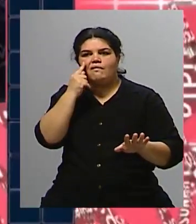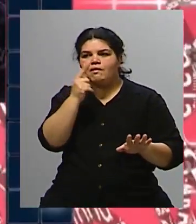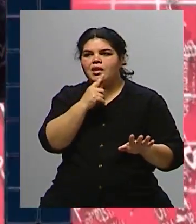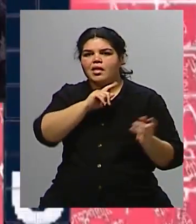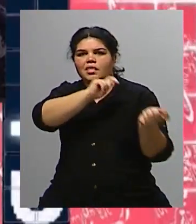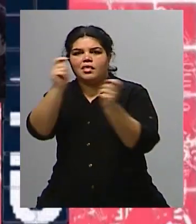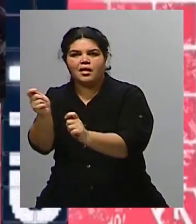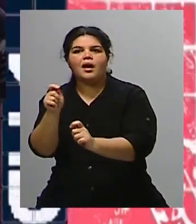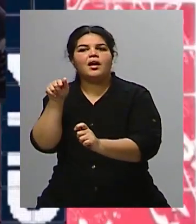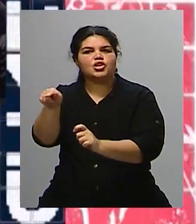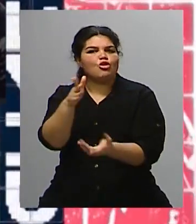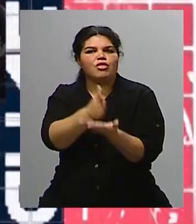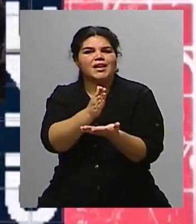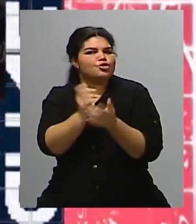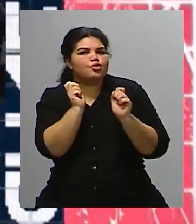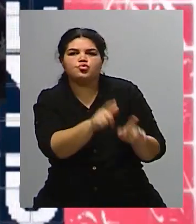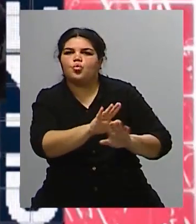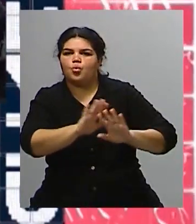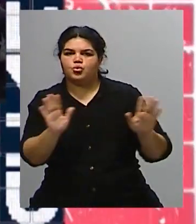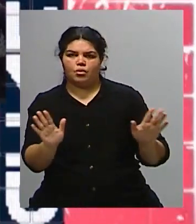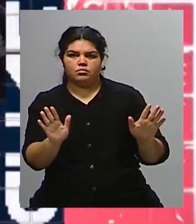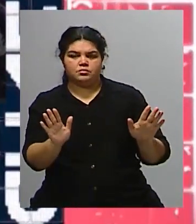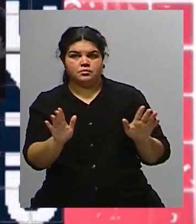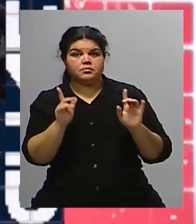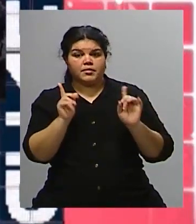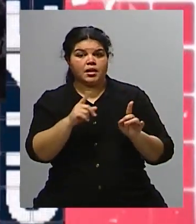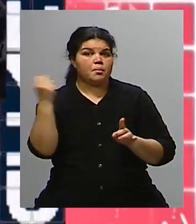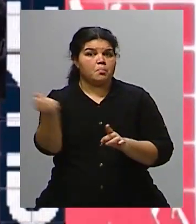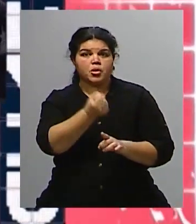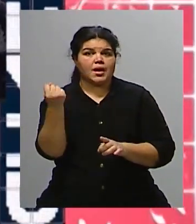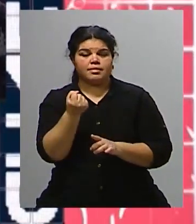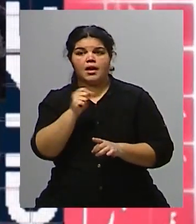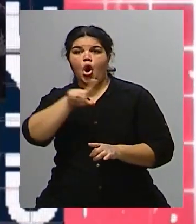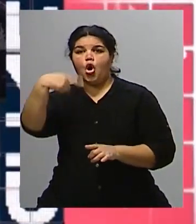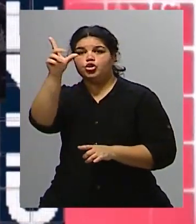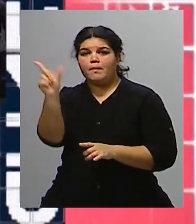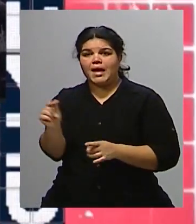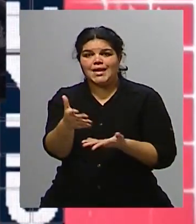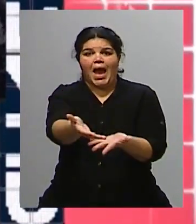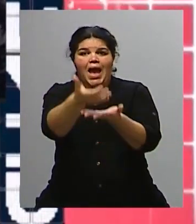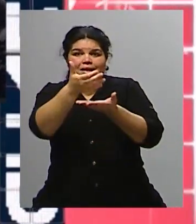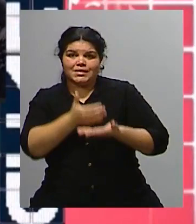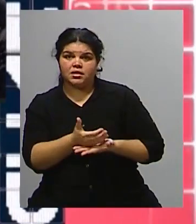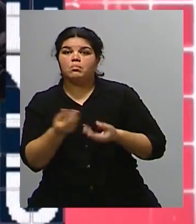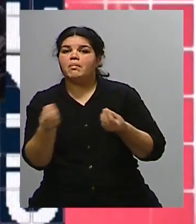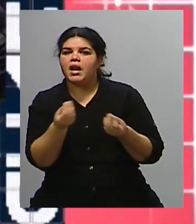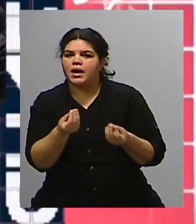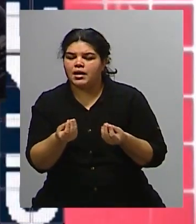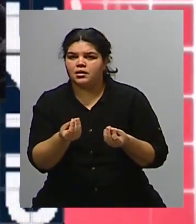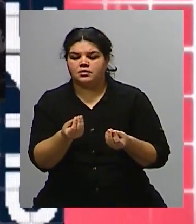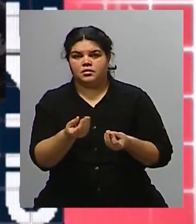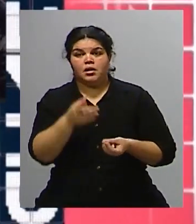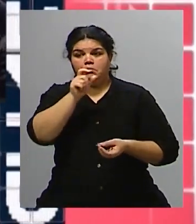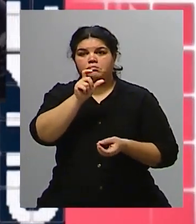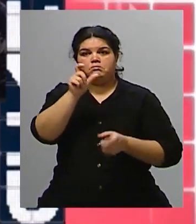de condicionalidades y de necesidades por parte de los estados y que esto se tiene que hacer de una forma que sea regular, que sea ordenada, para que estas personas migrantes puedan